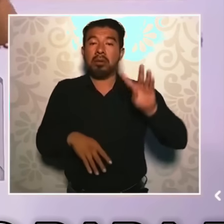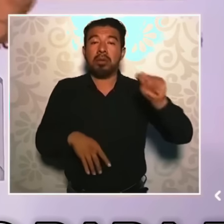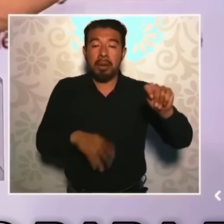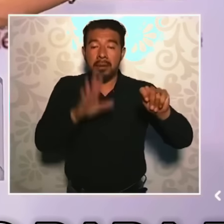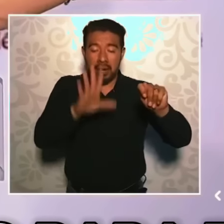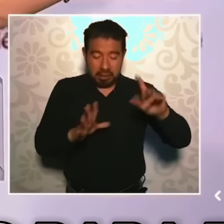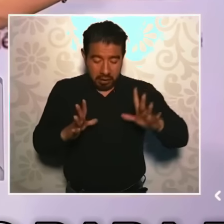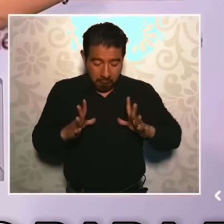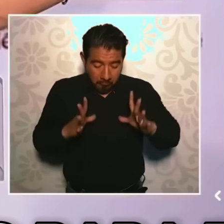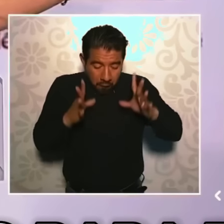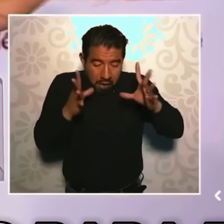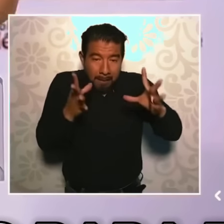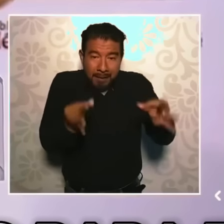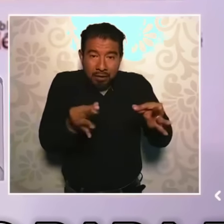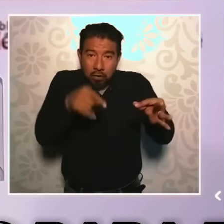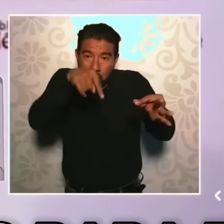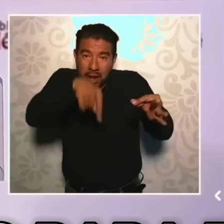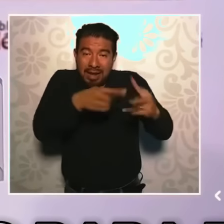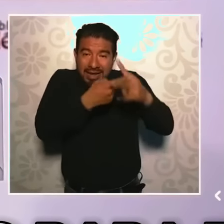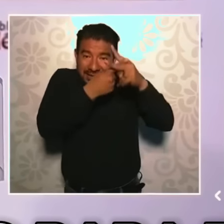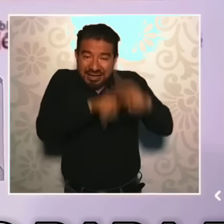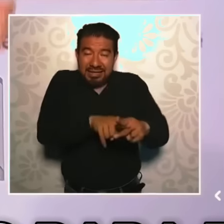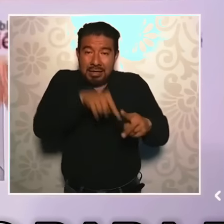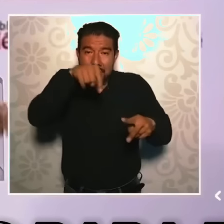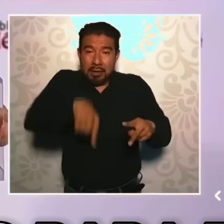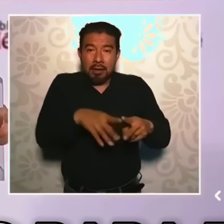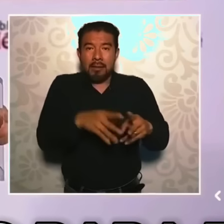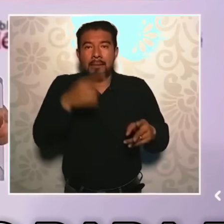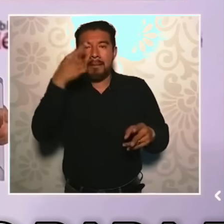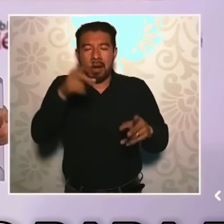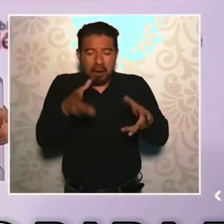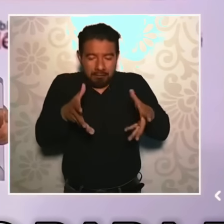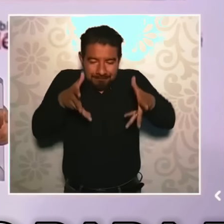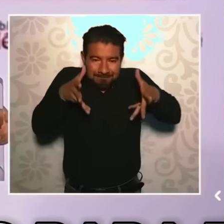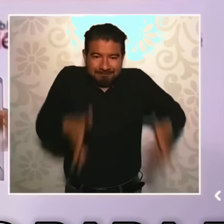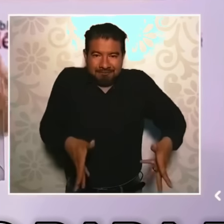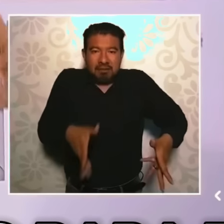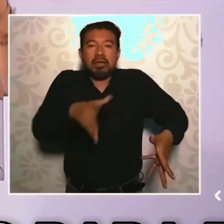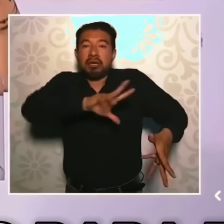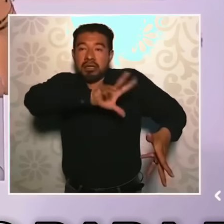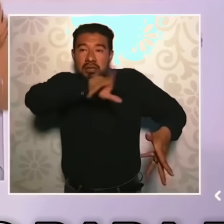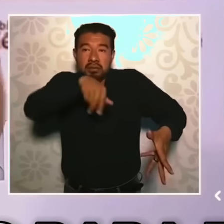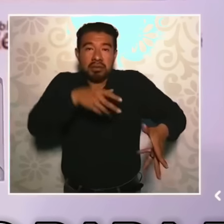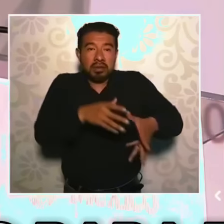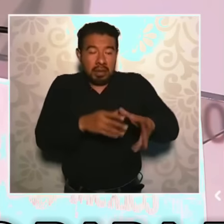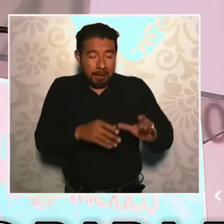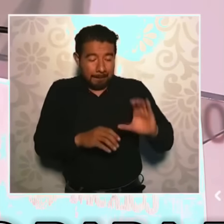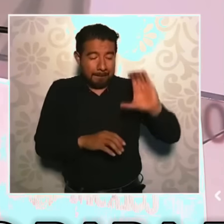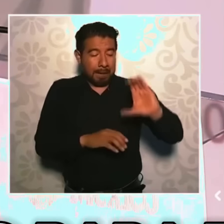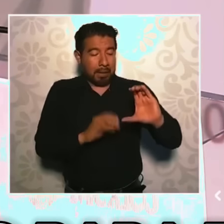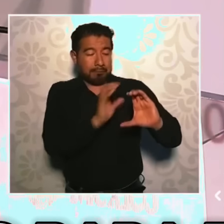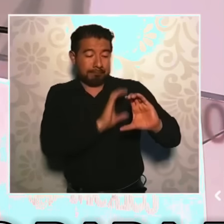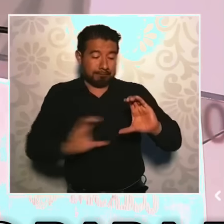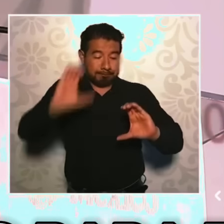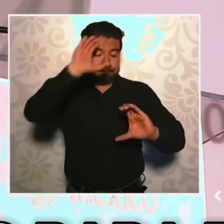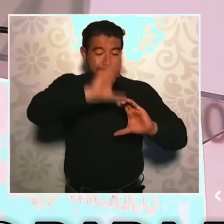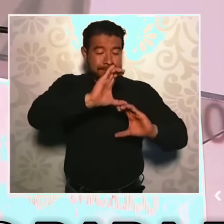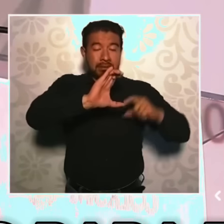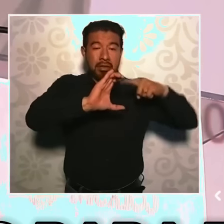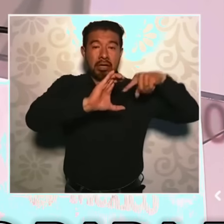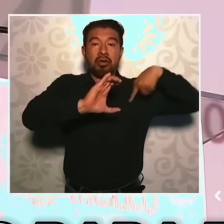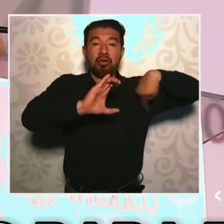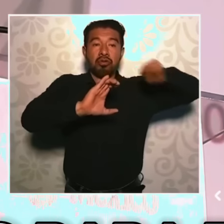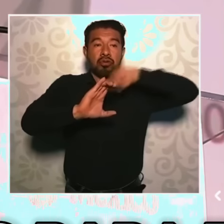el primer piso, pero todavía queda por hacer. Estamos construyendo entre todos y